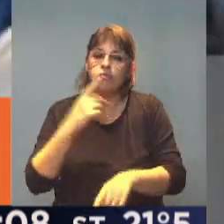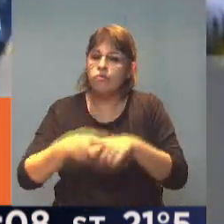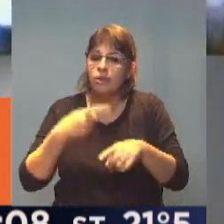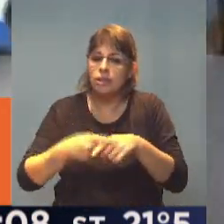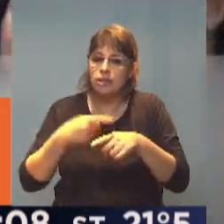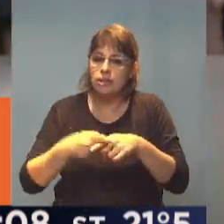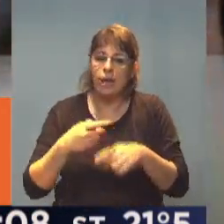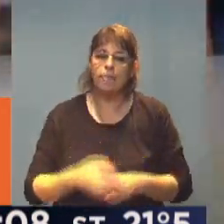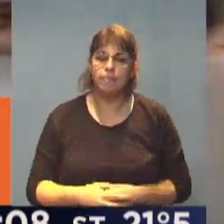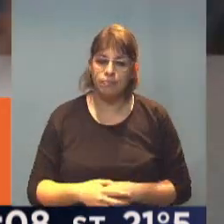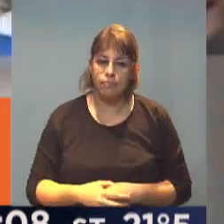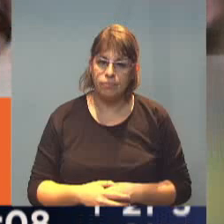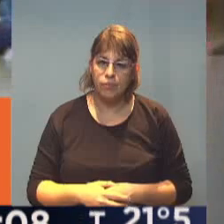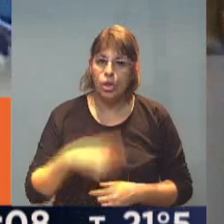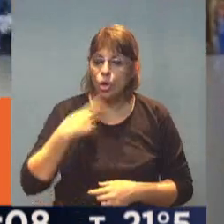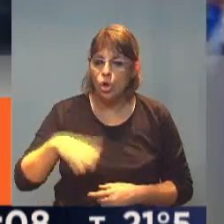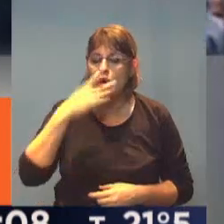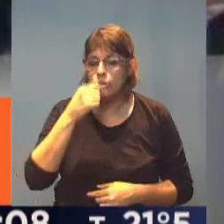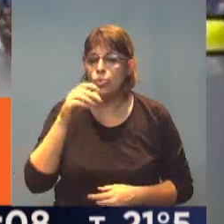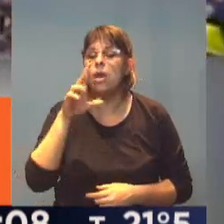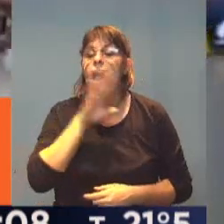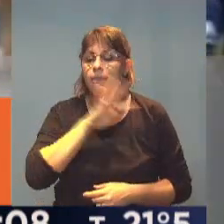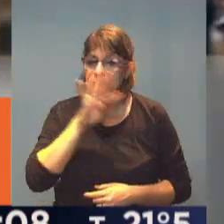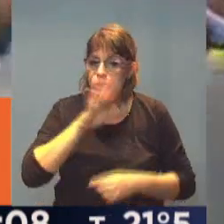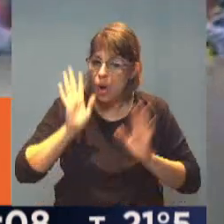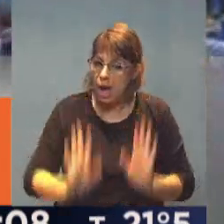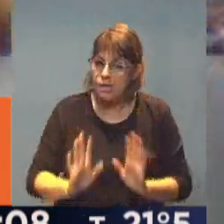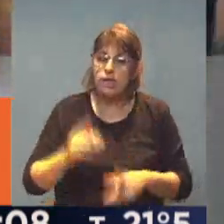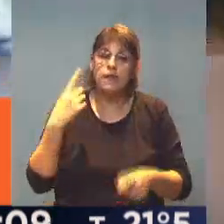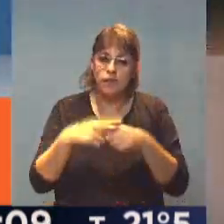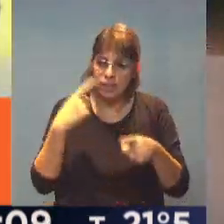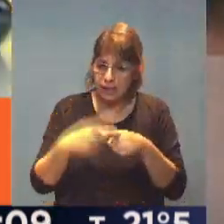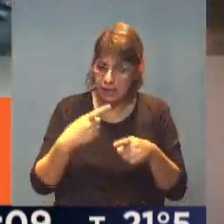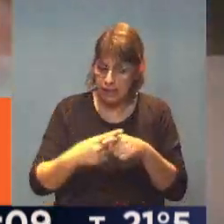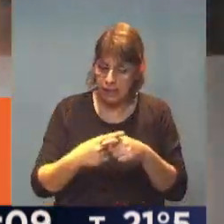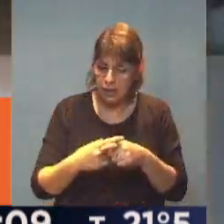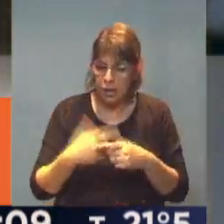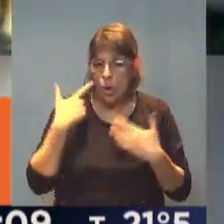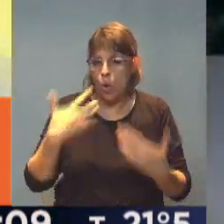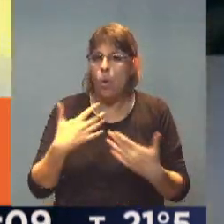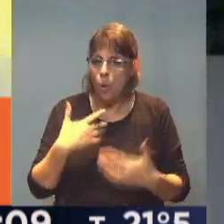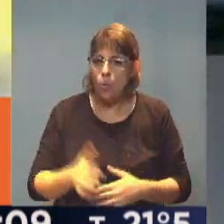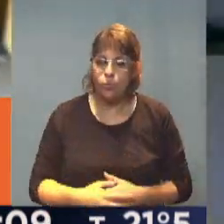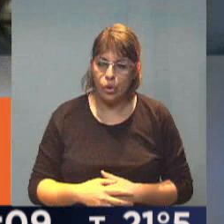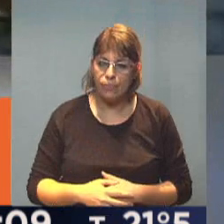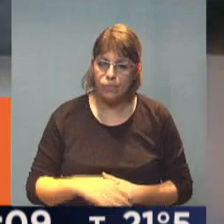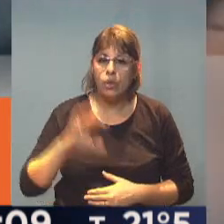fiesta. Azul y amarillo, de esta forma, festejaron. Claro, ¿cómo no se van a sacar los